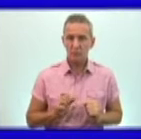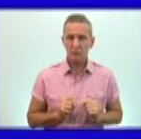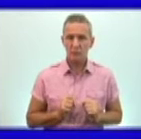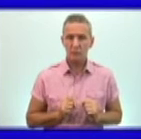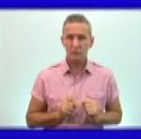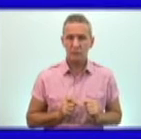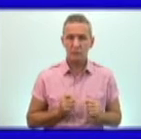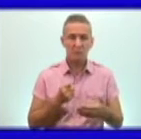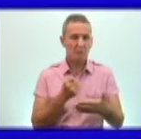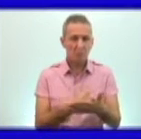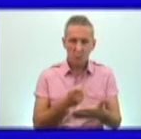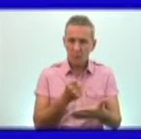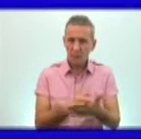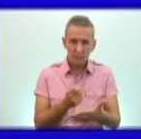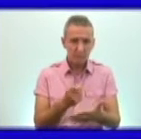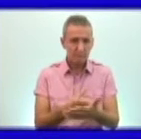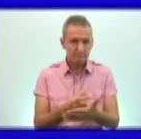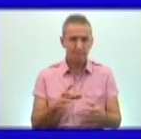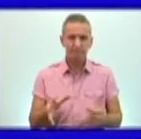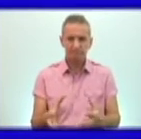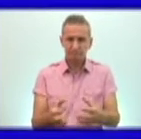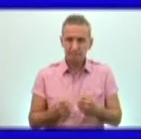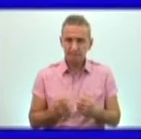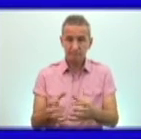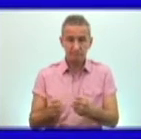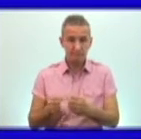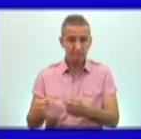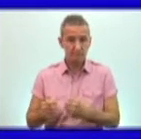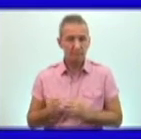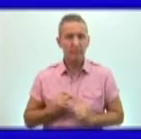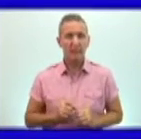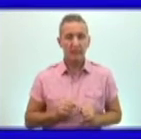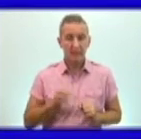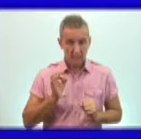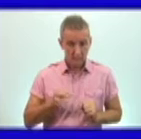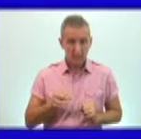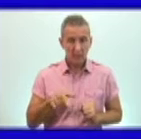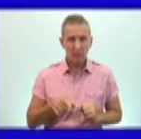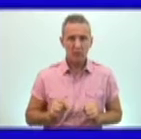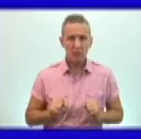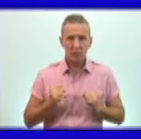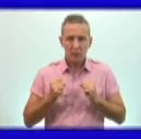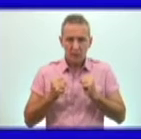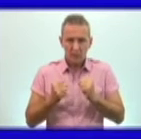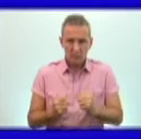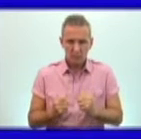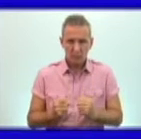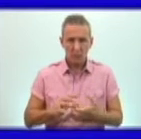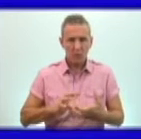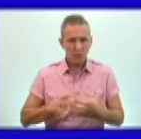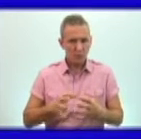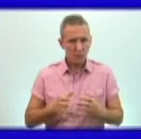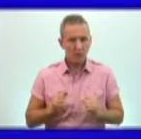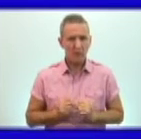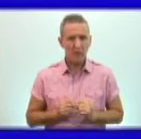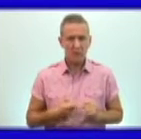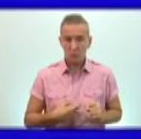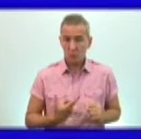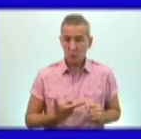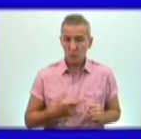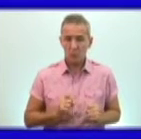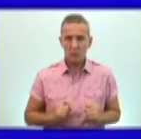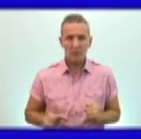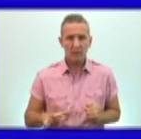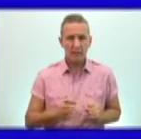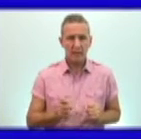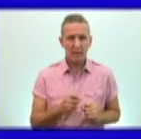es nuestra realidad, que inclusive impone un modelo cultural para toda